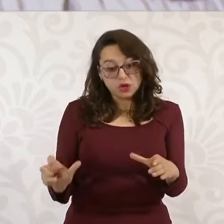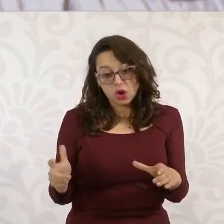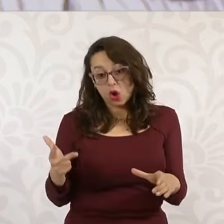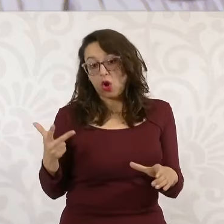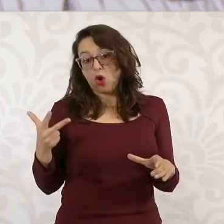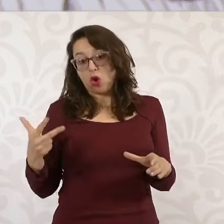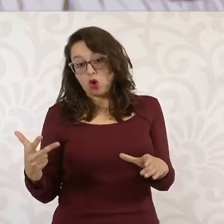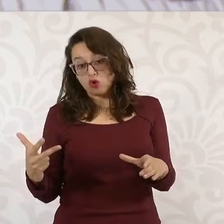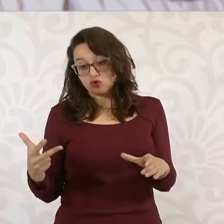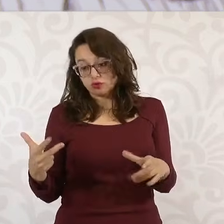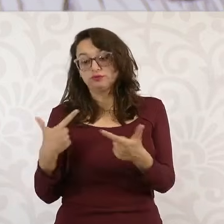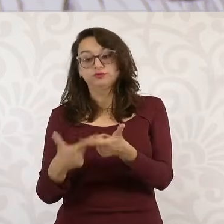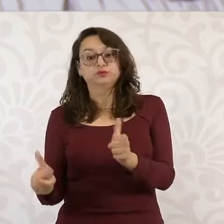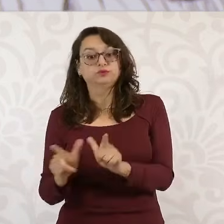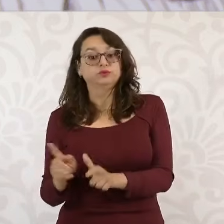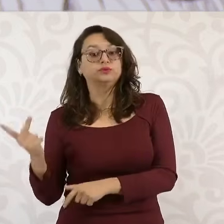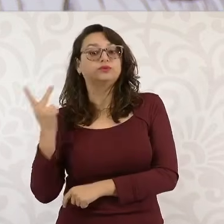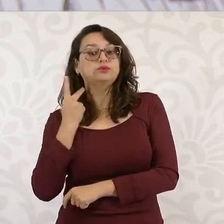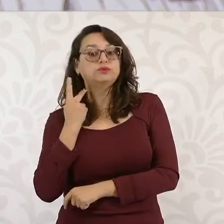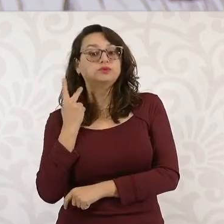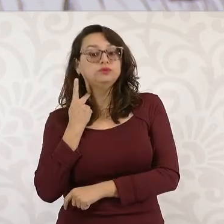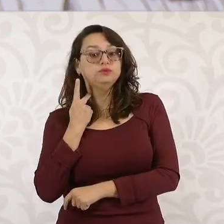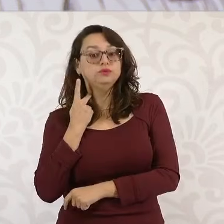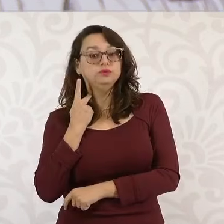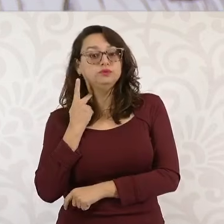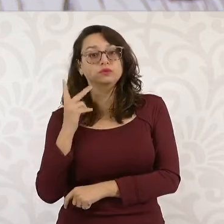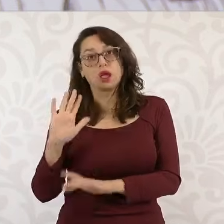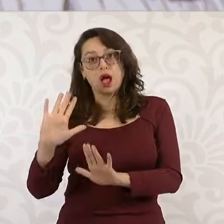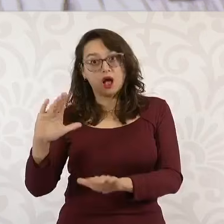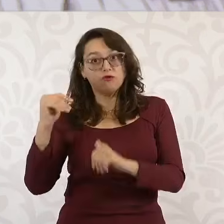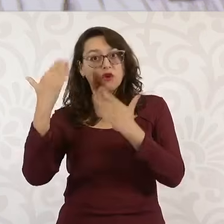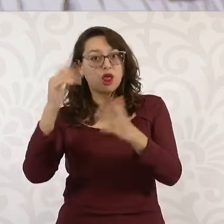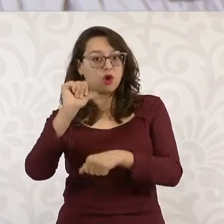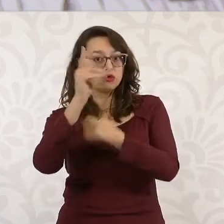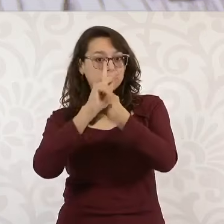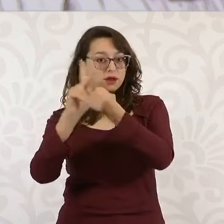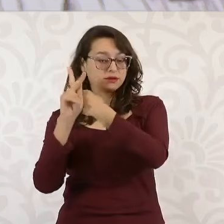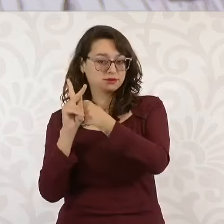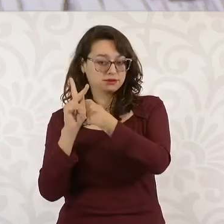representación de los partidos, pero que solo son elegidos por los mexicanos en el exterior.